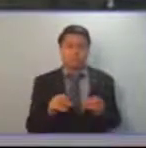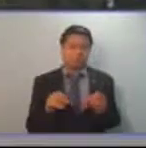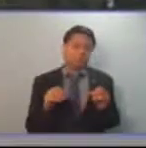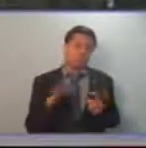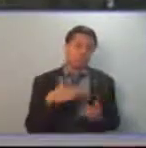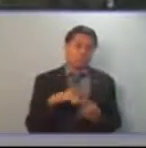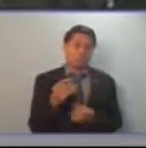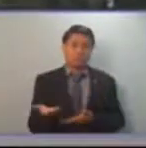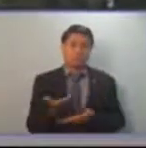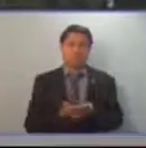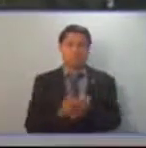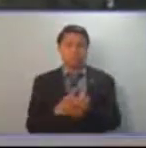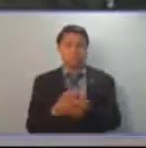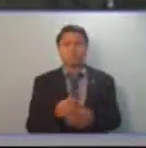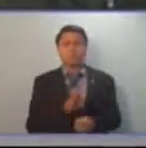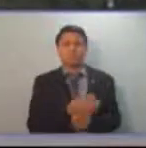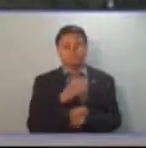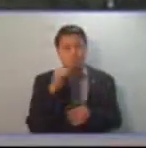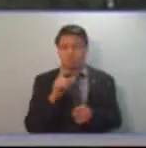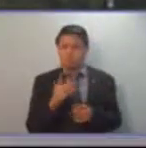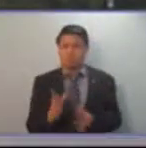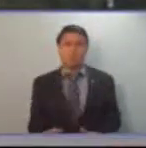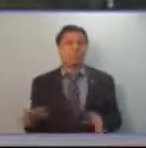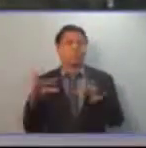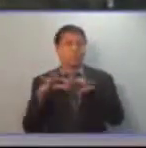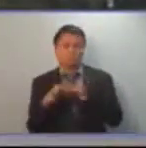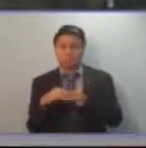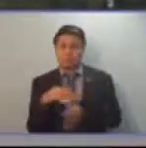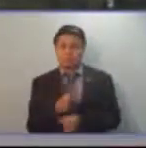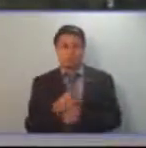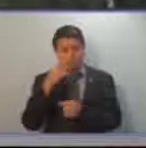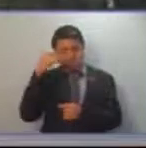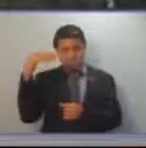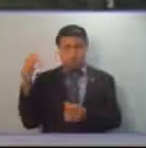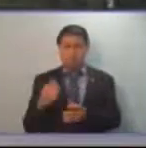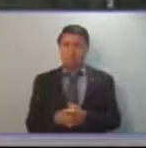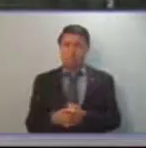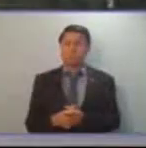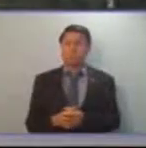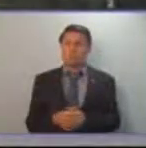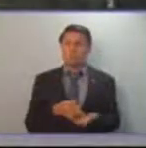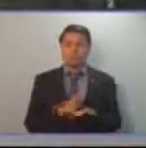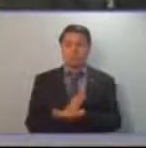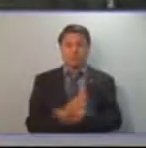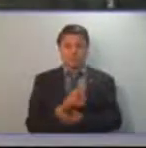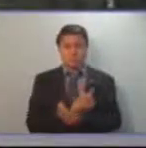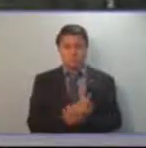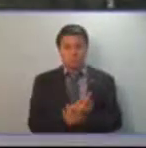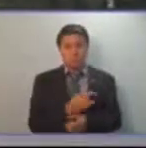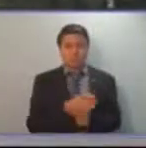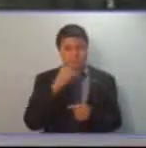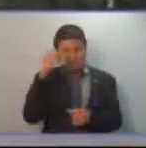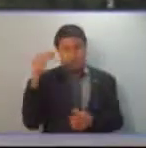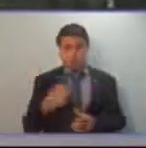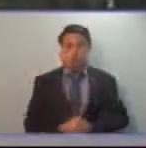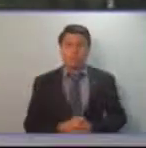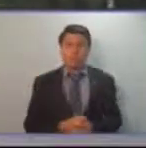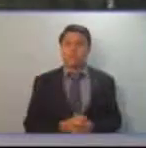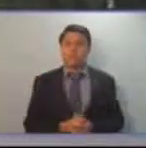los propuestos deben ser de un universo que no sea parte del padrón de los partidos.